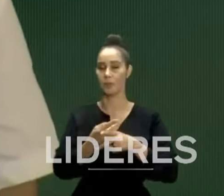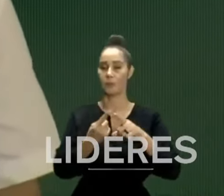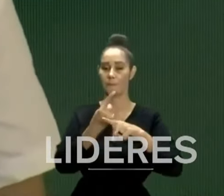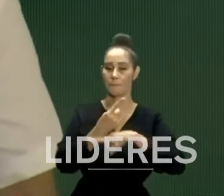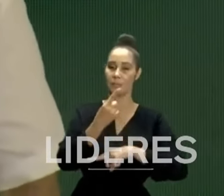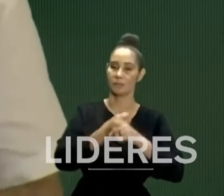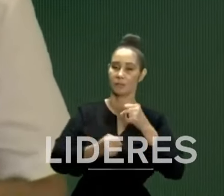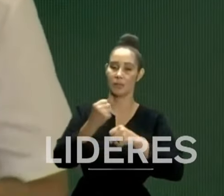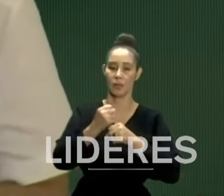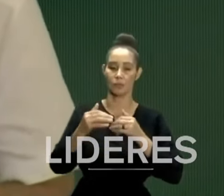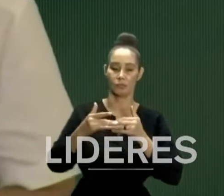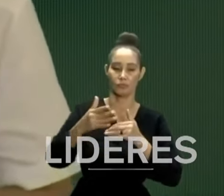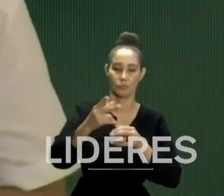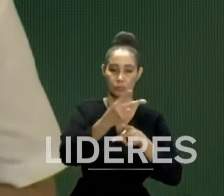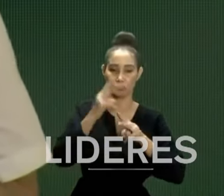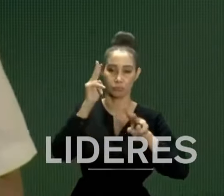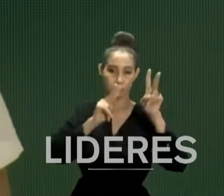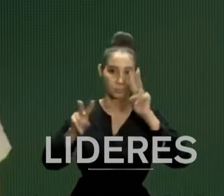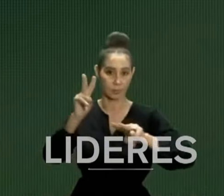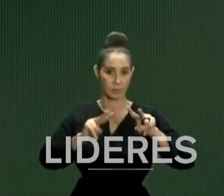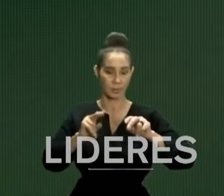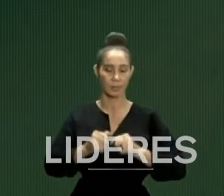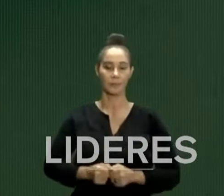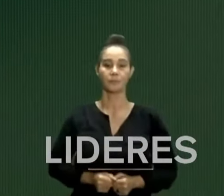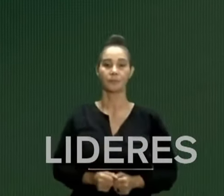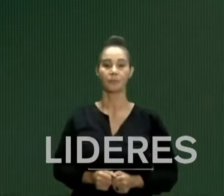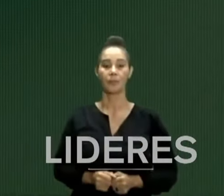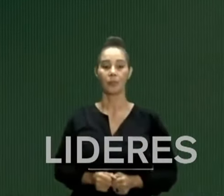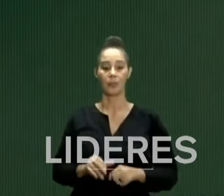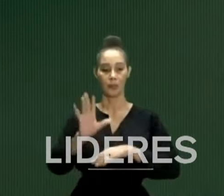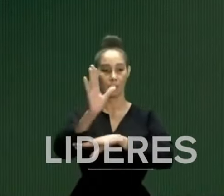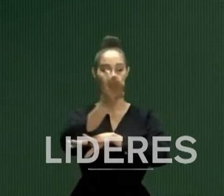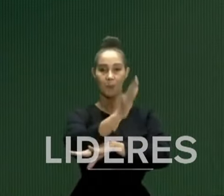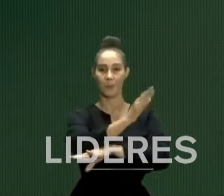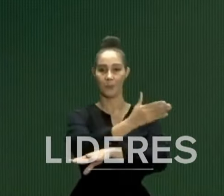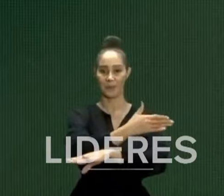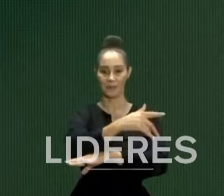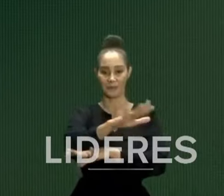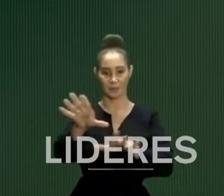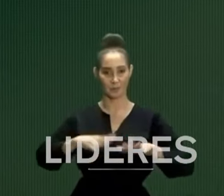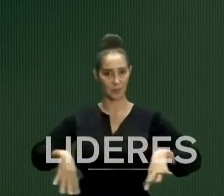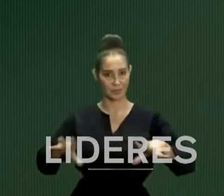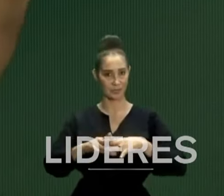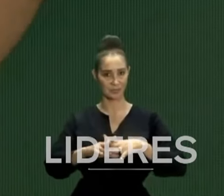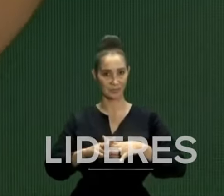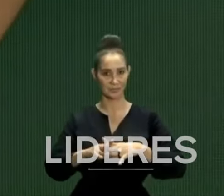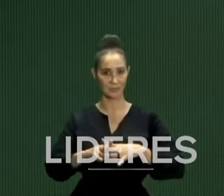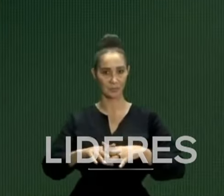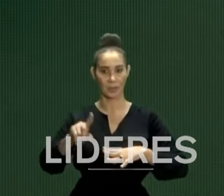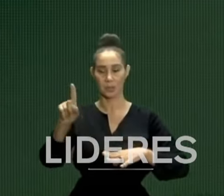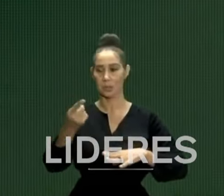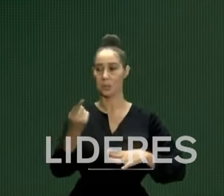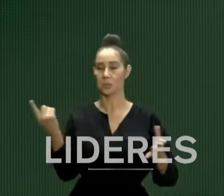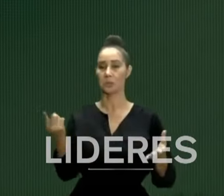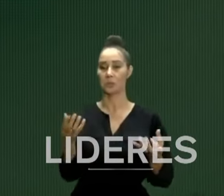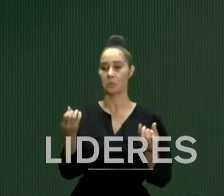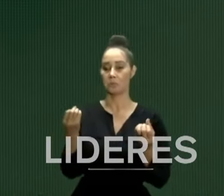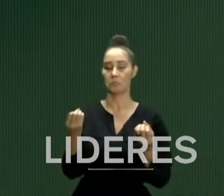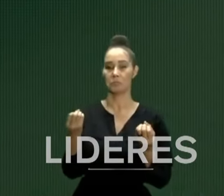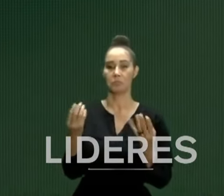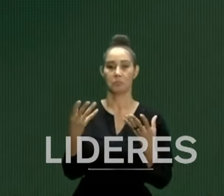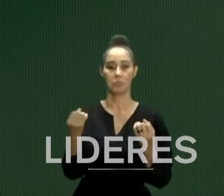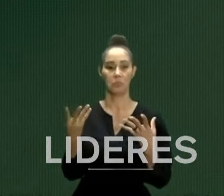años en estos parques. Y finalmente, un parque y una solución como esta, no es solamente para que son muchos ya